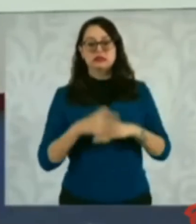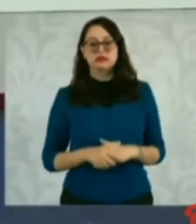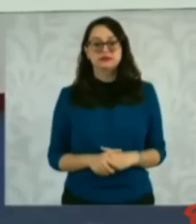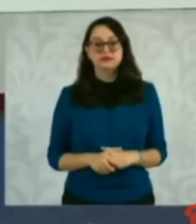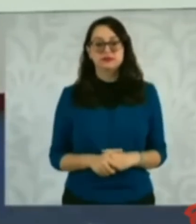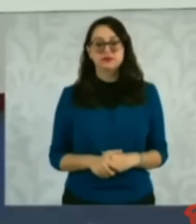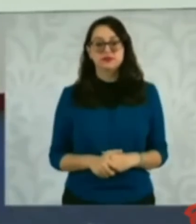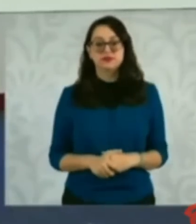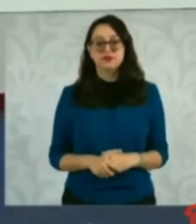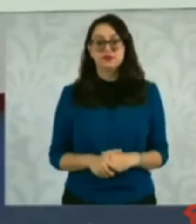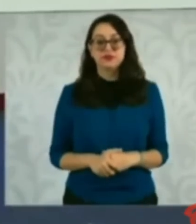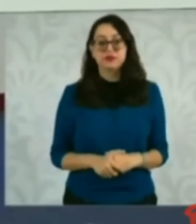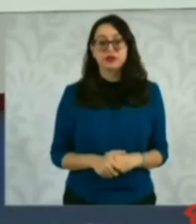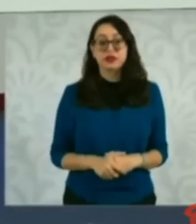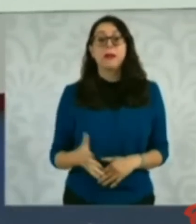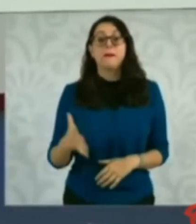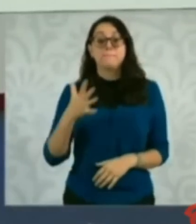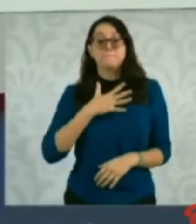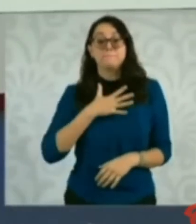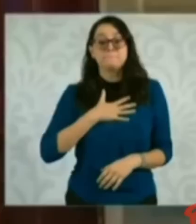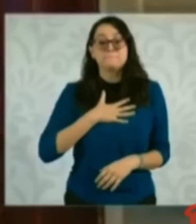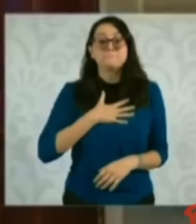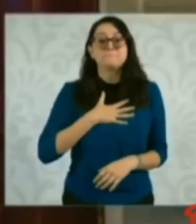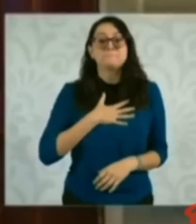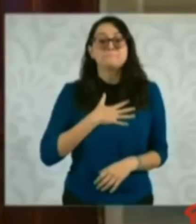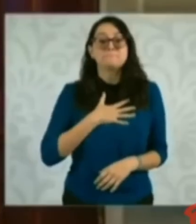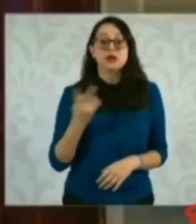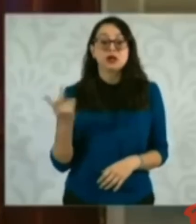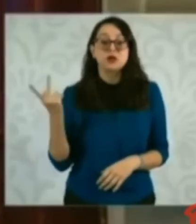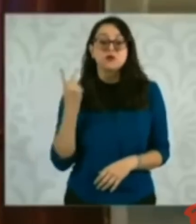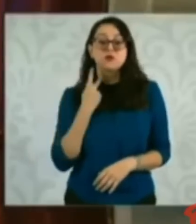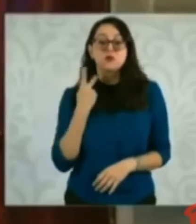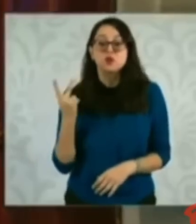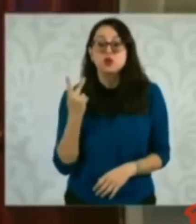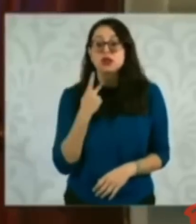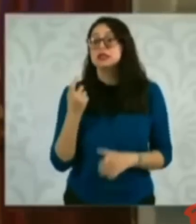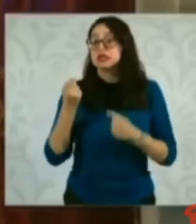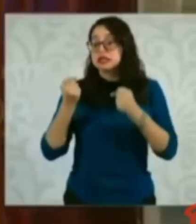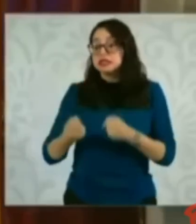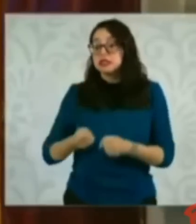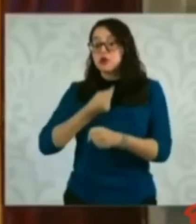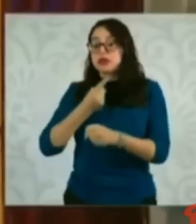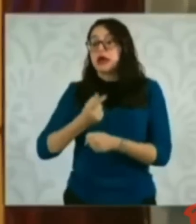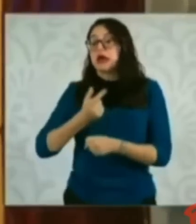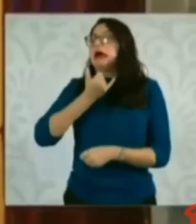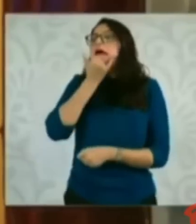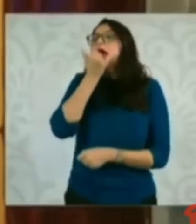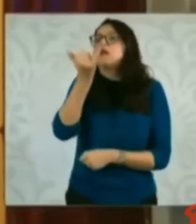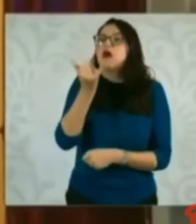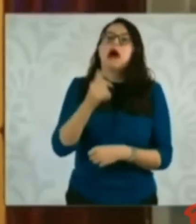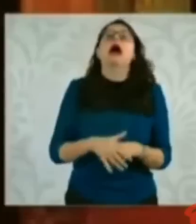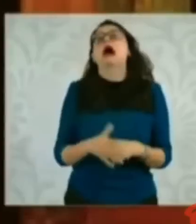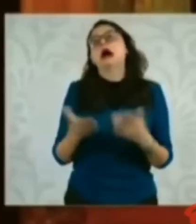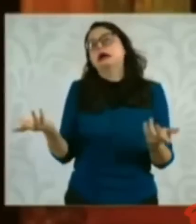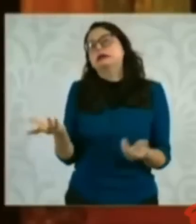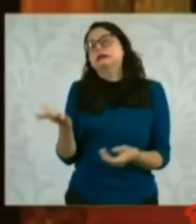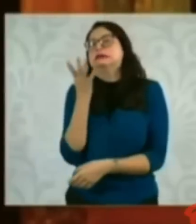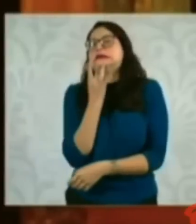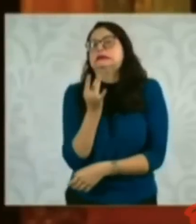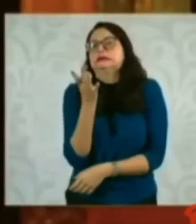Mi política de seguridad tuvo aciertos y errores. Bueno, un pequeño error puso al frente de esa política de seguridad a un narcotraficante.